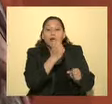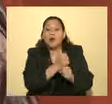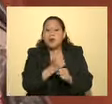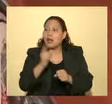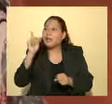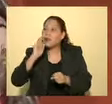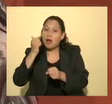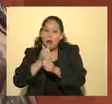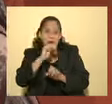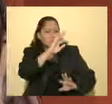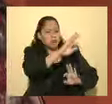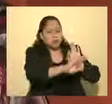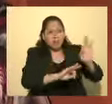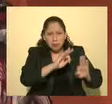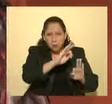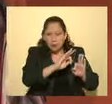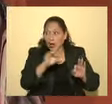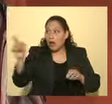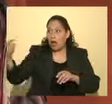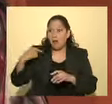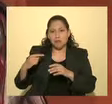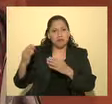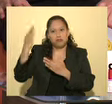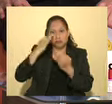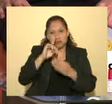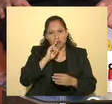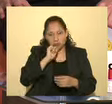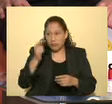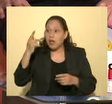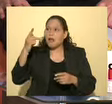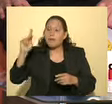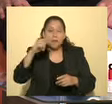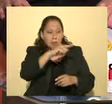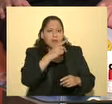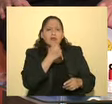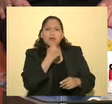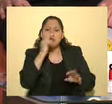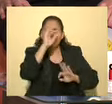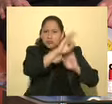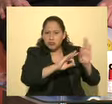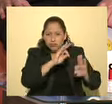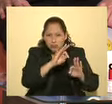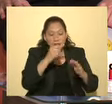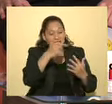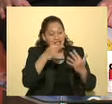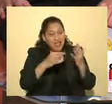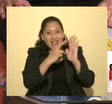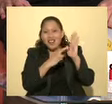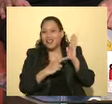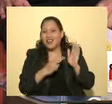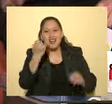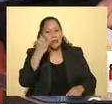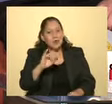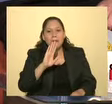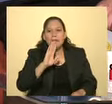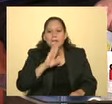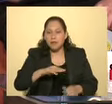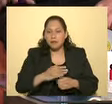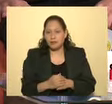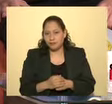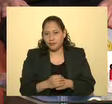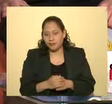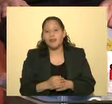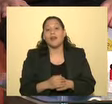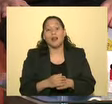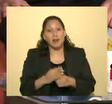del menor, no hay manera de poderles impedir, ni pongan esas condiciones tan absurdas. Claro, mira, hay que ser muy honesto. Nos quedan